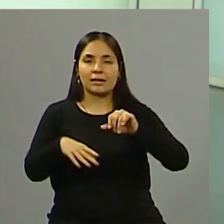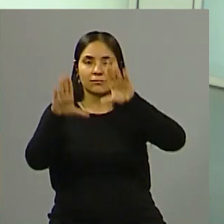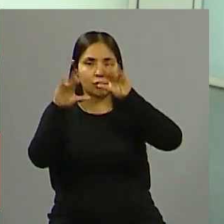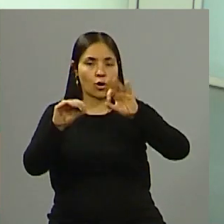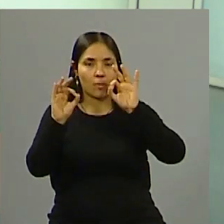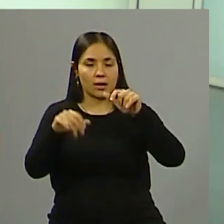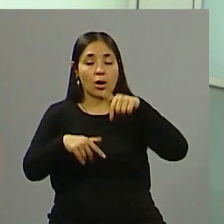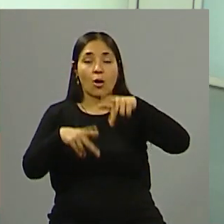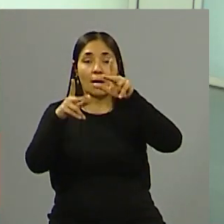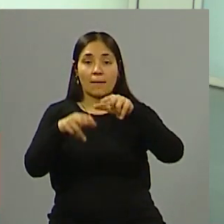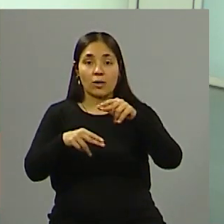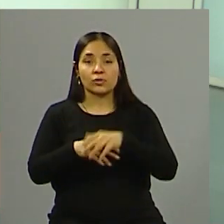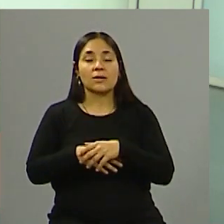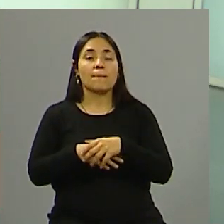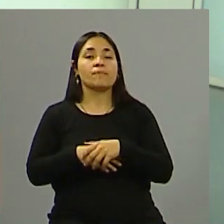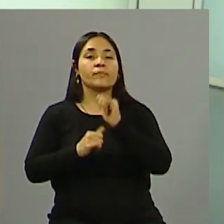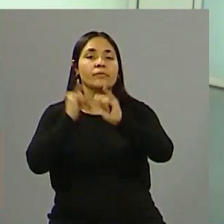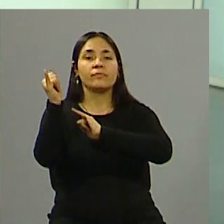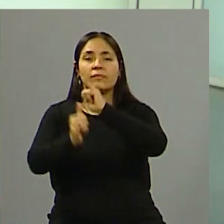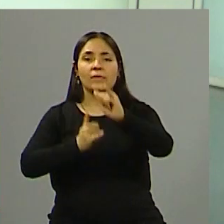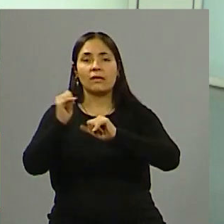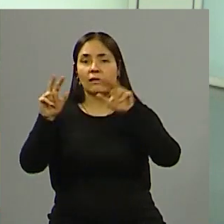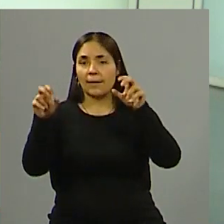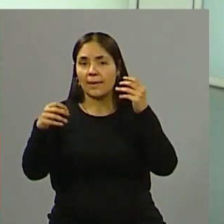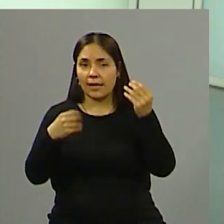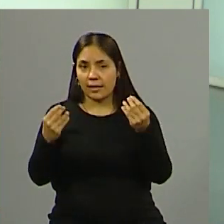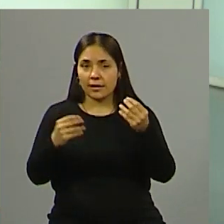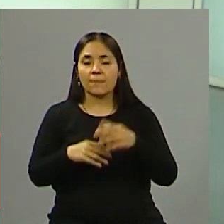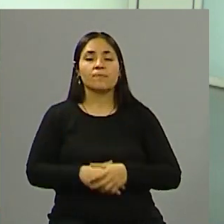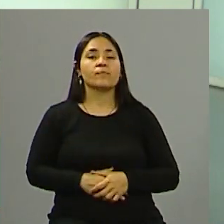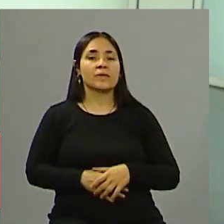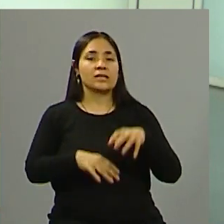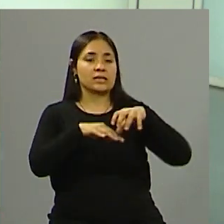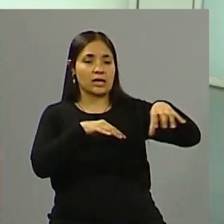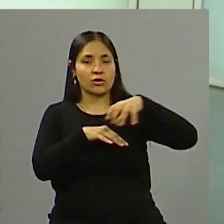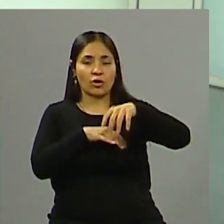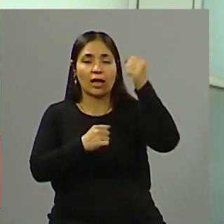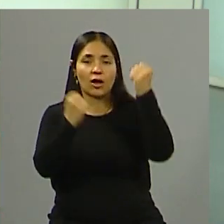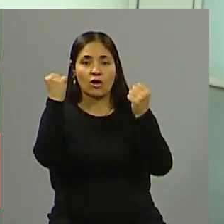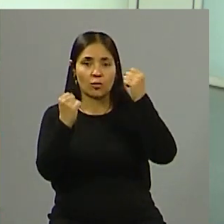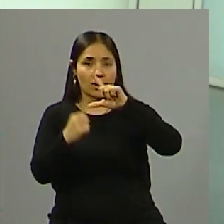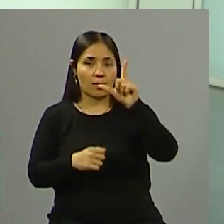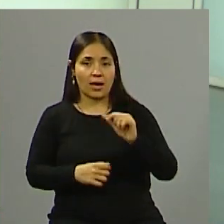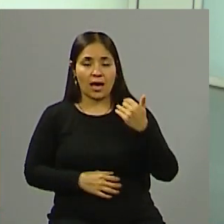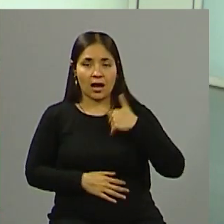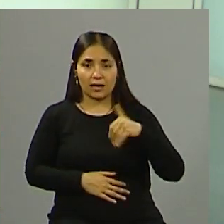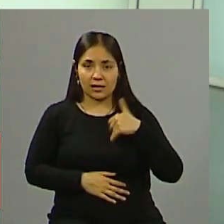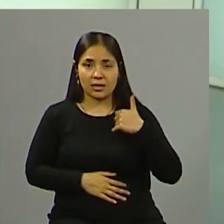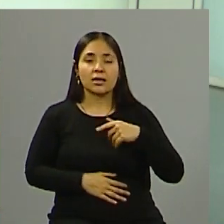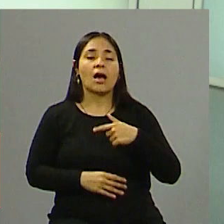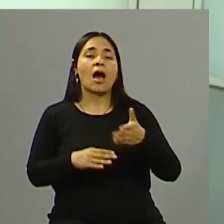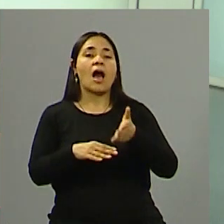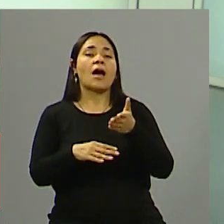enseguida regresamos. Vamos a estar hablando de cómo están los distintos sectores económicos de la Argentina después de las medidas